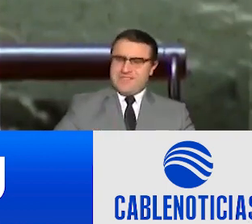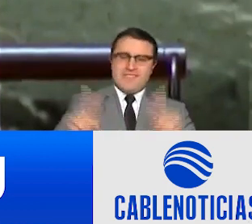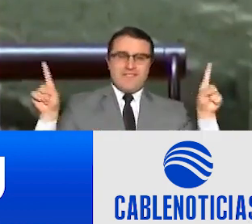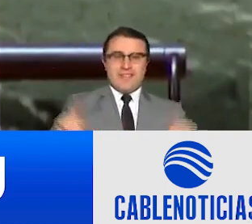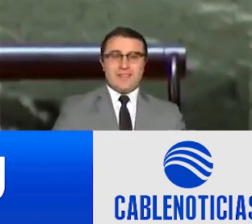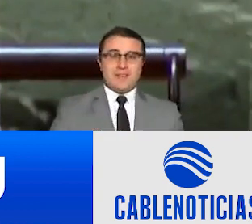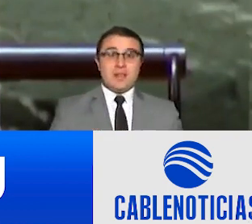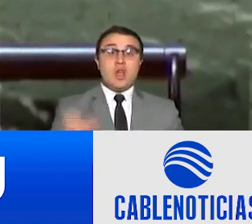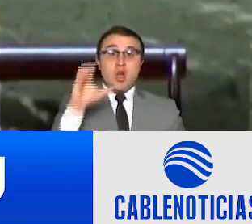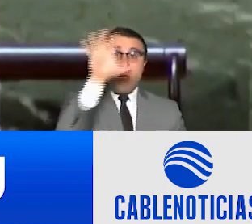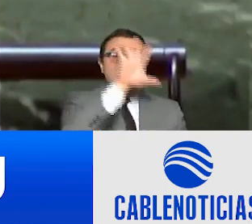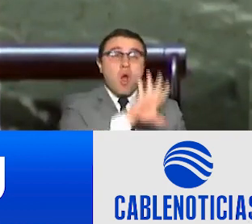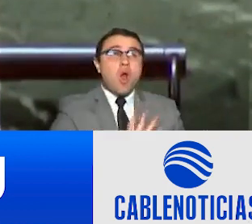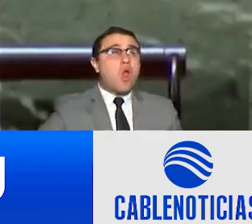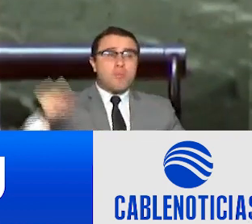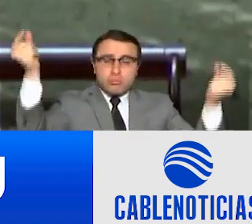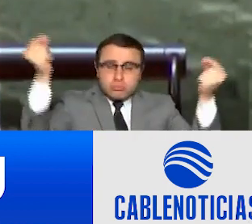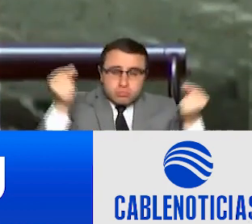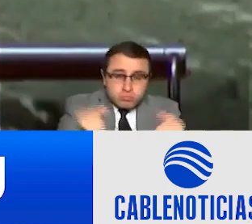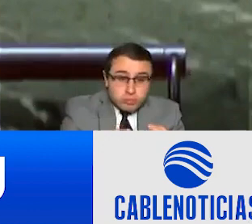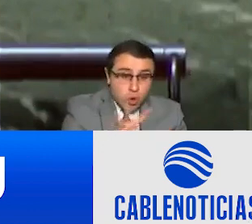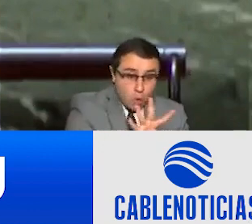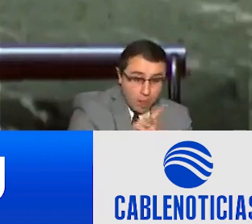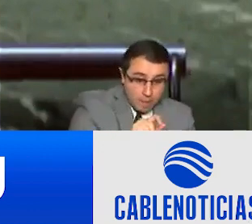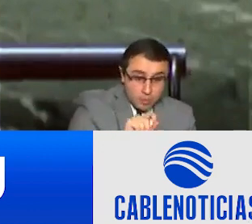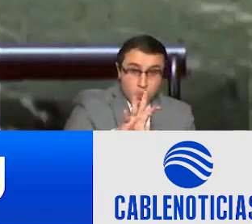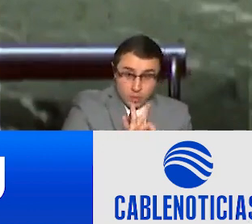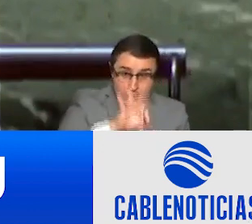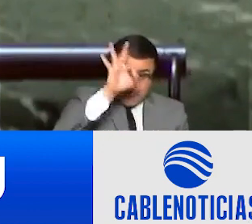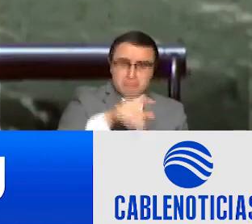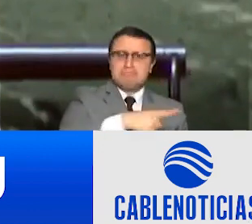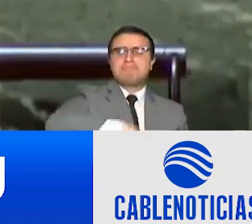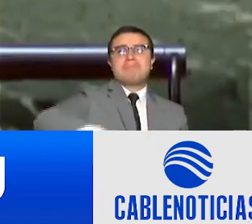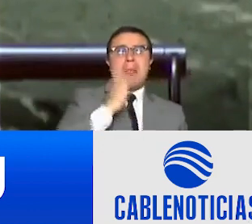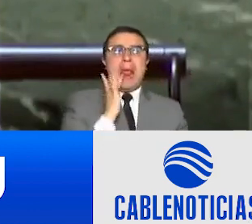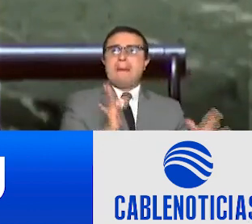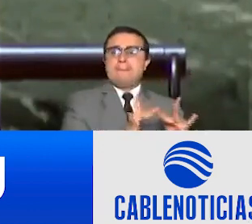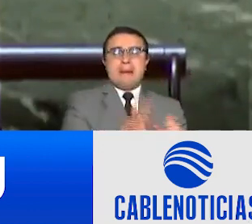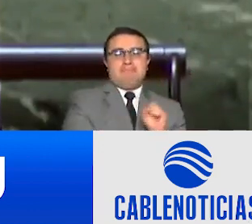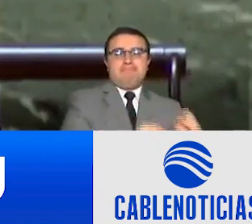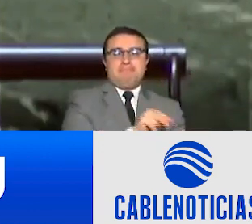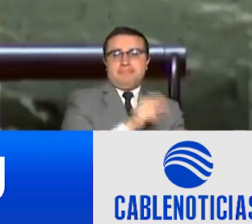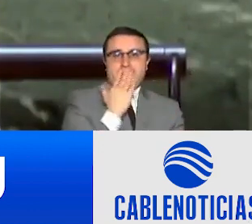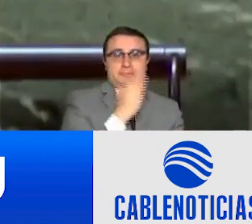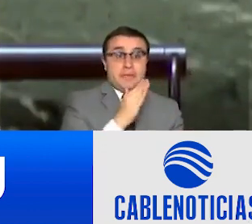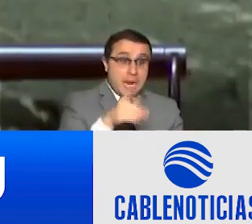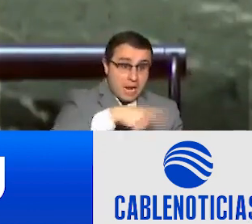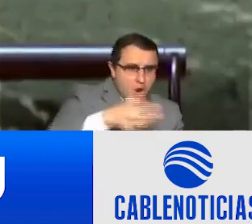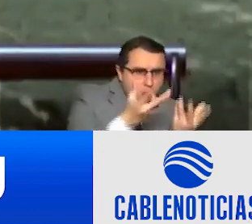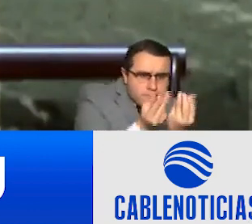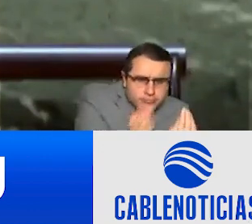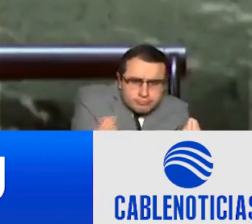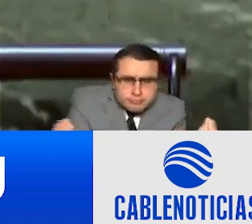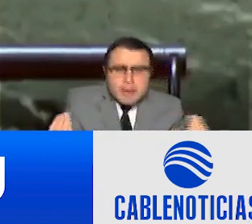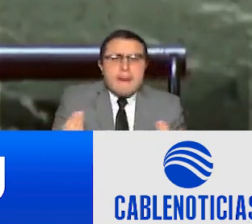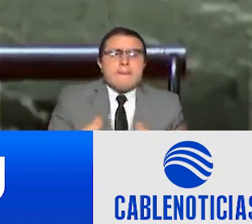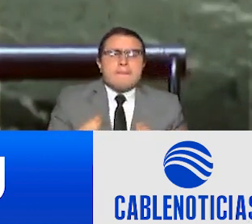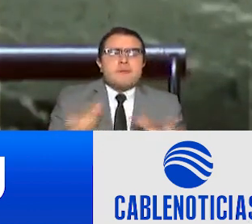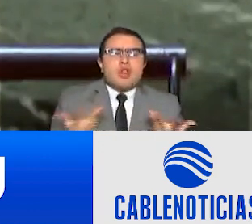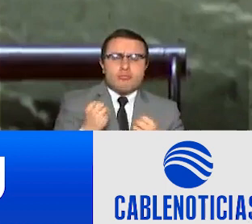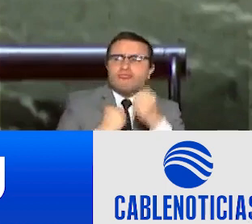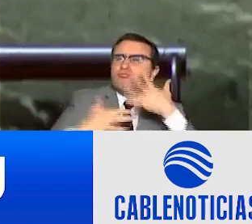4.4% de la población total de Colombia es indígena. Y muchos de esos pueblos indígenas habitan las selvas,